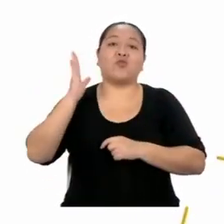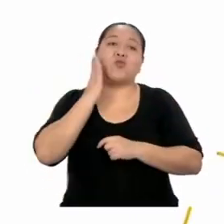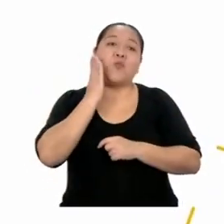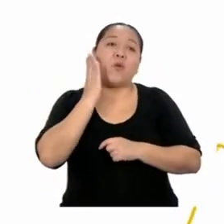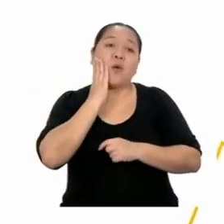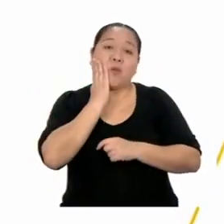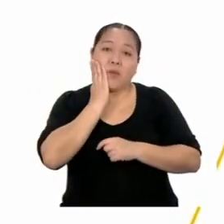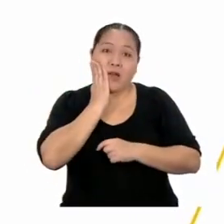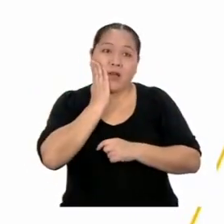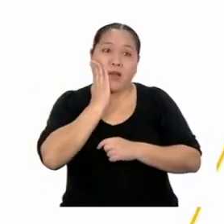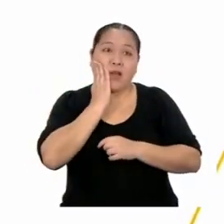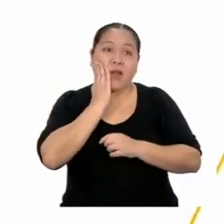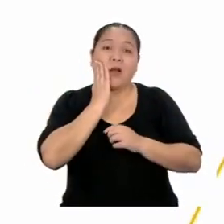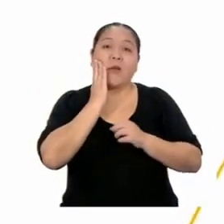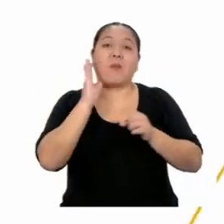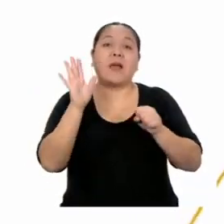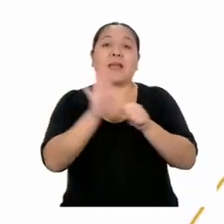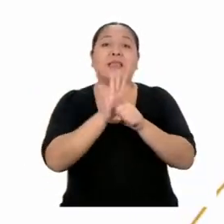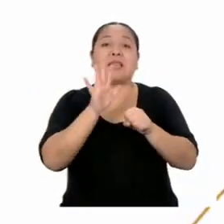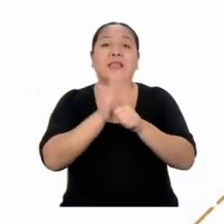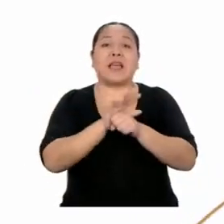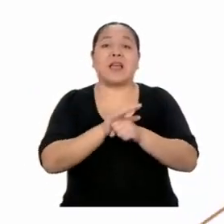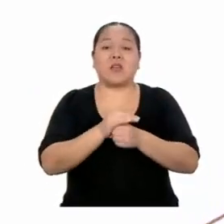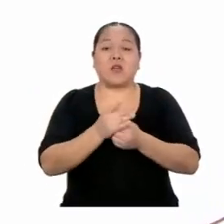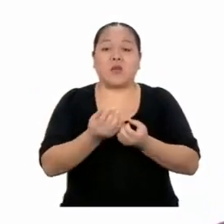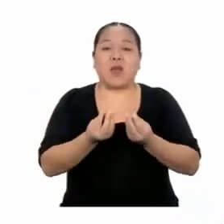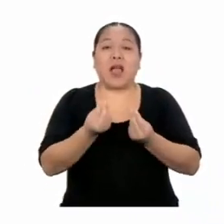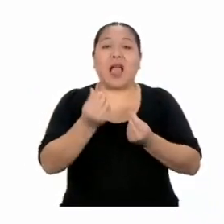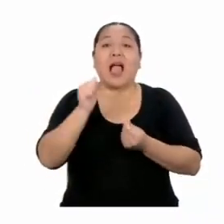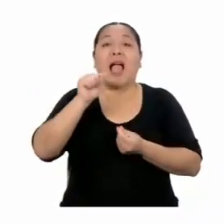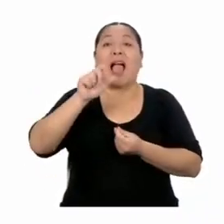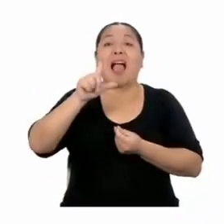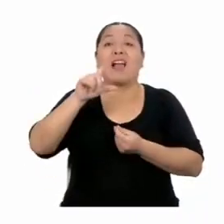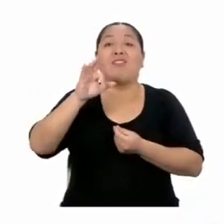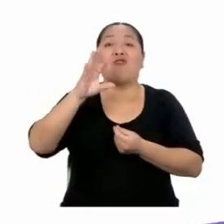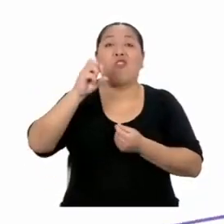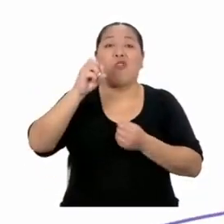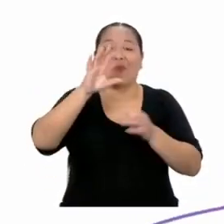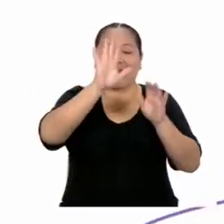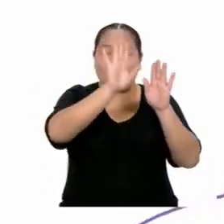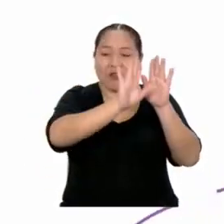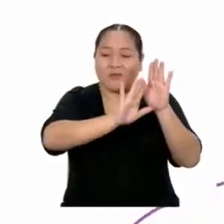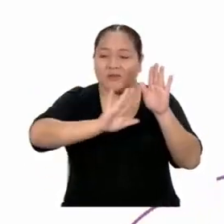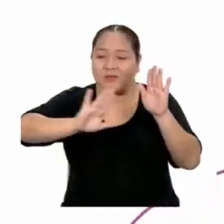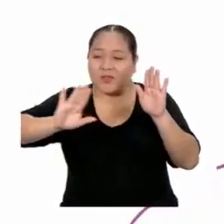decidido alfombrar toda la superficie, ¿cuántos